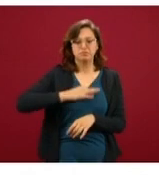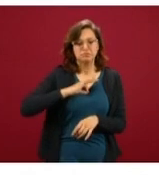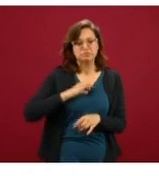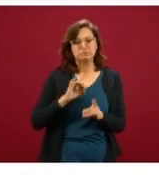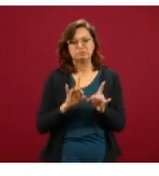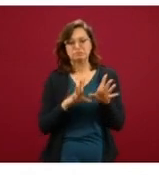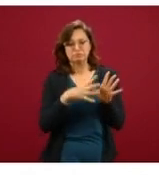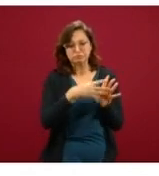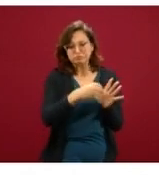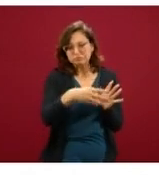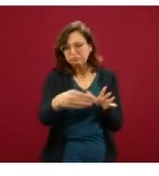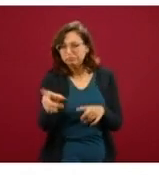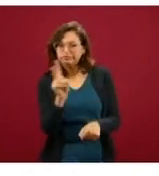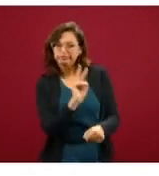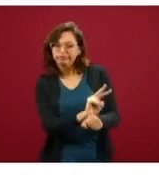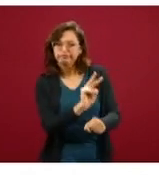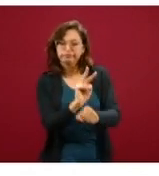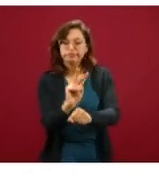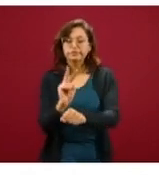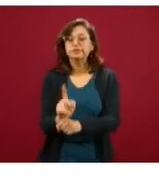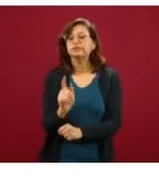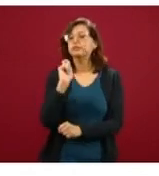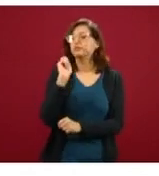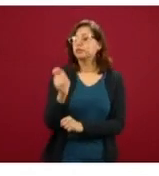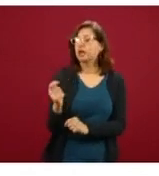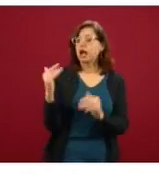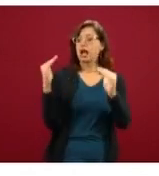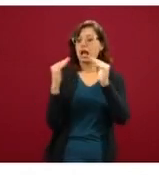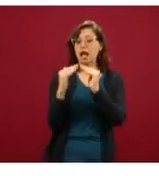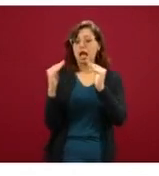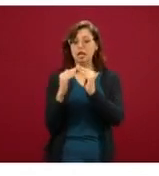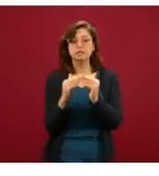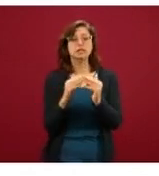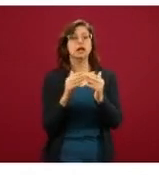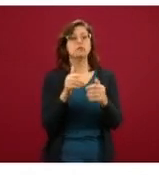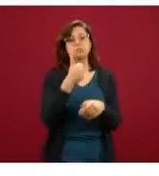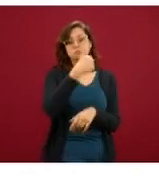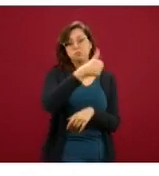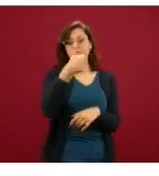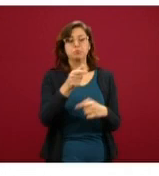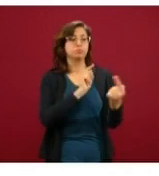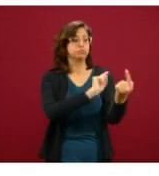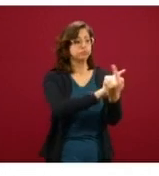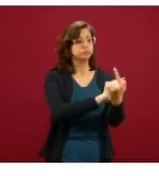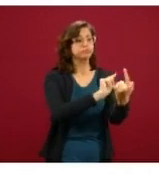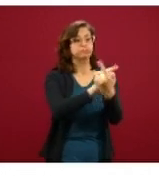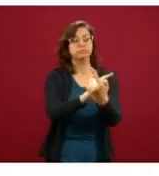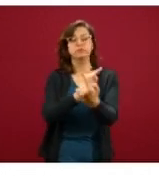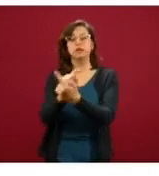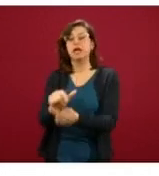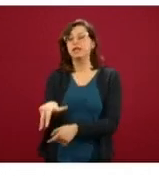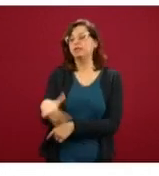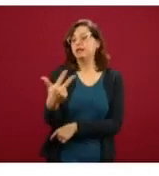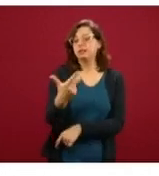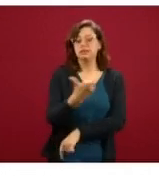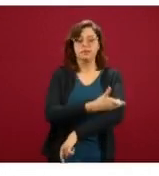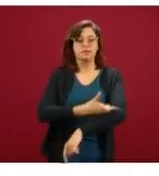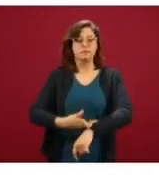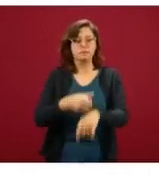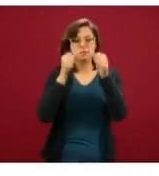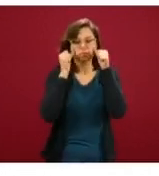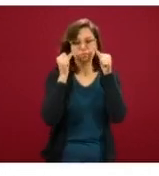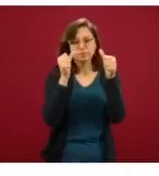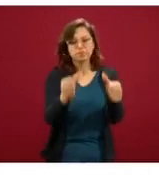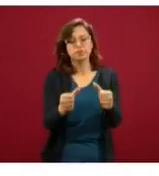simplificada. Eso quiere decir que visitan casa, por cada voluntario en promedio tienen a su cargo 13 familias que revisan